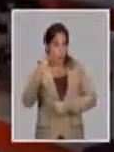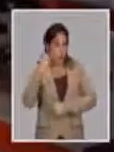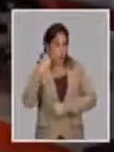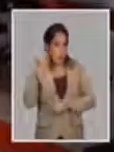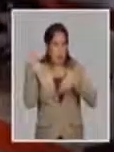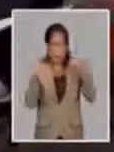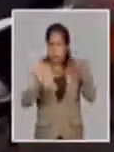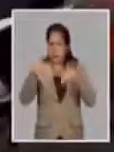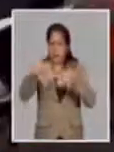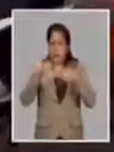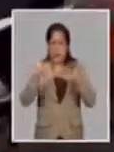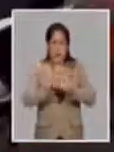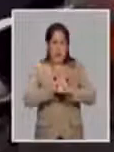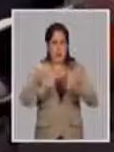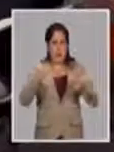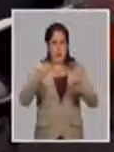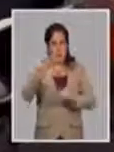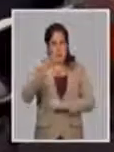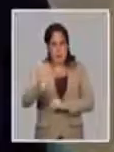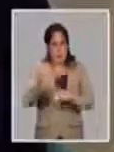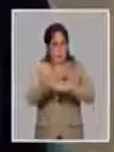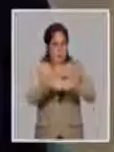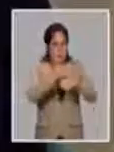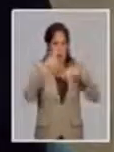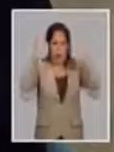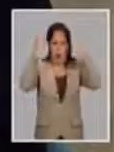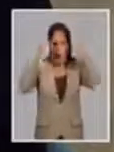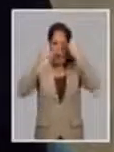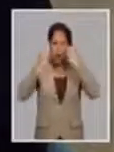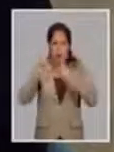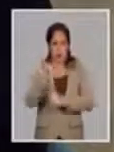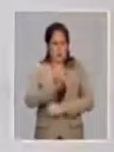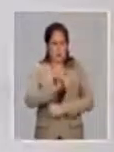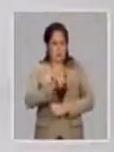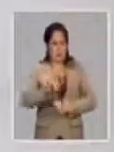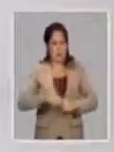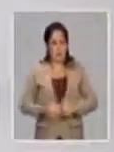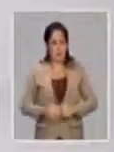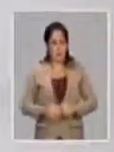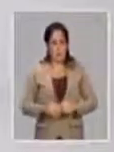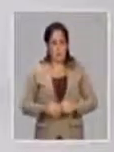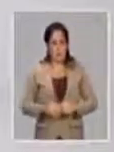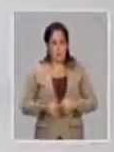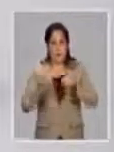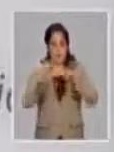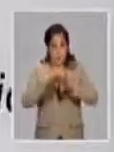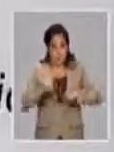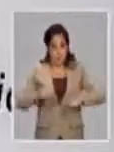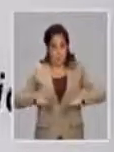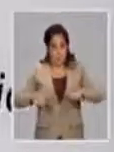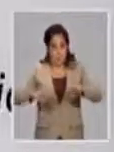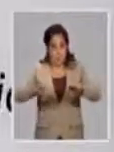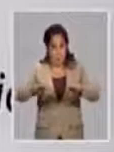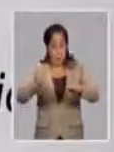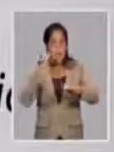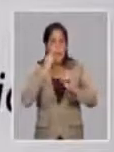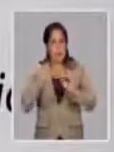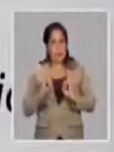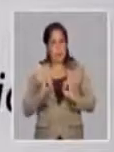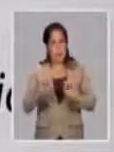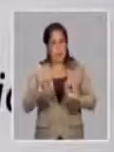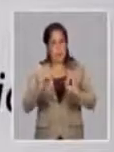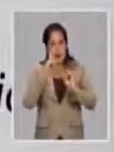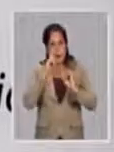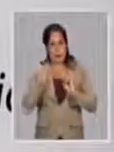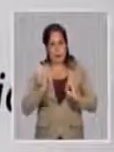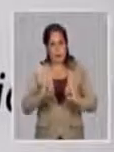20 años con la participación de reconocidos analistas y personalidades. Mesa Redonda,